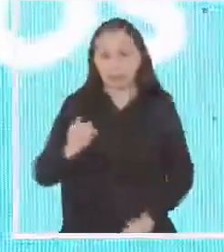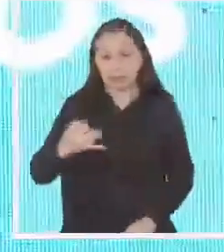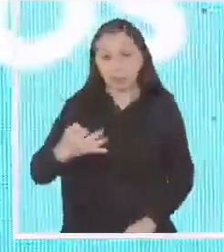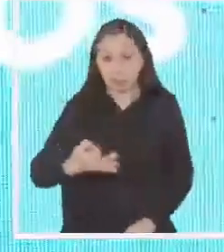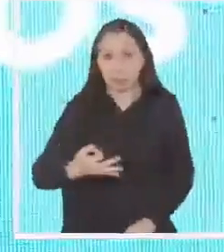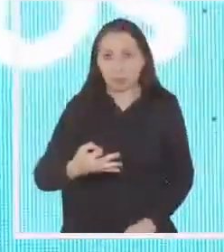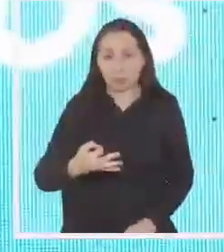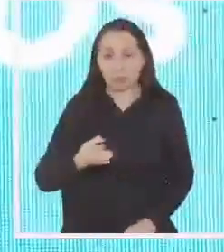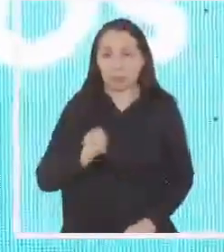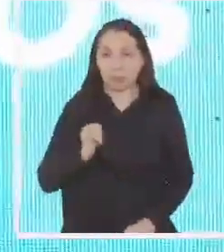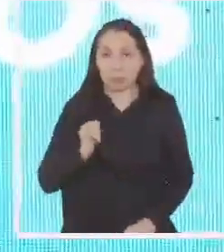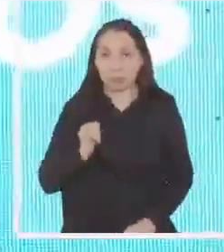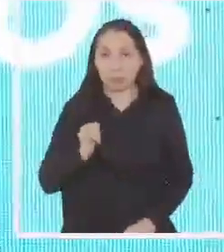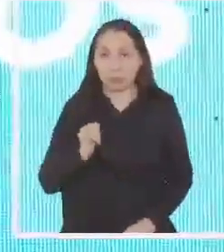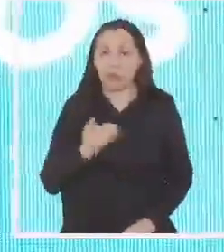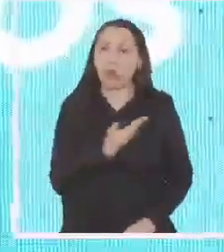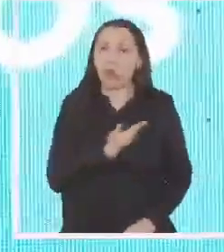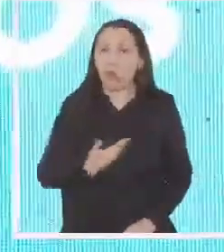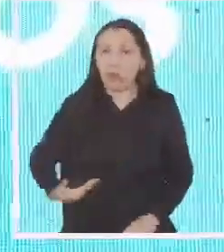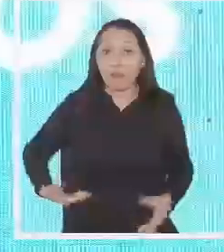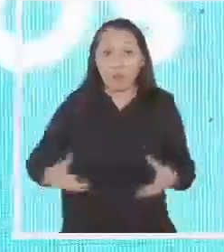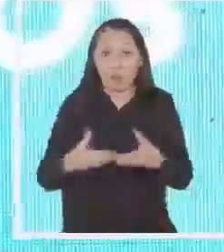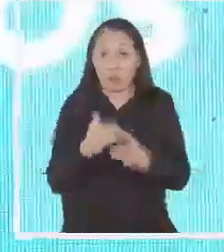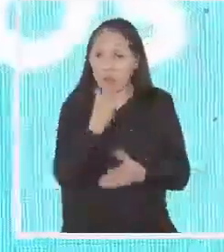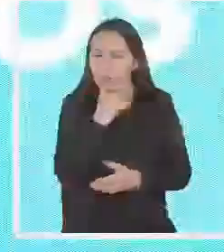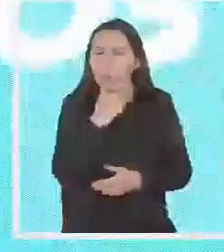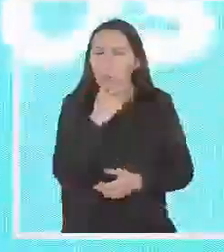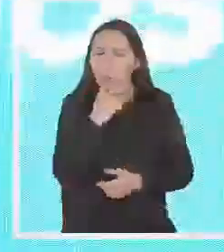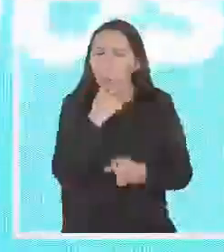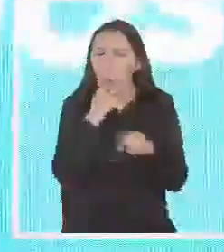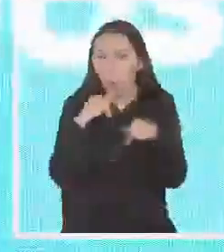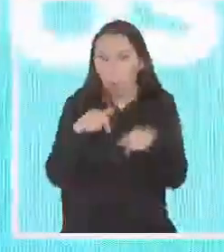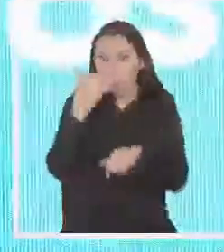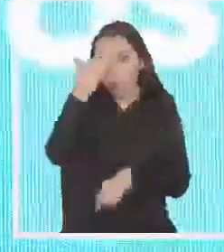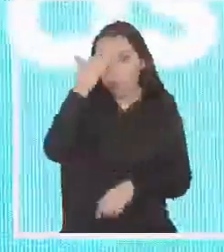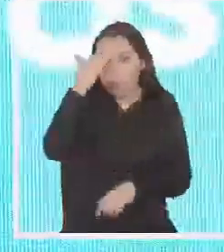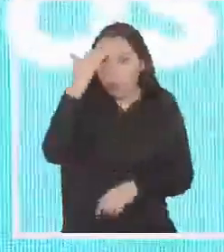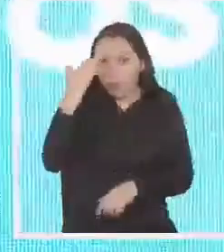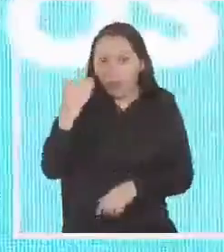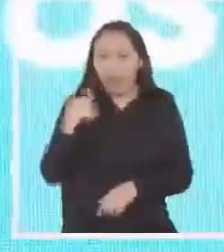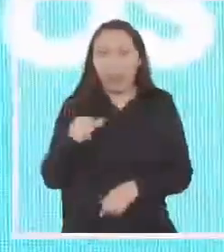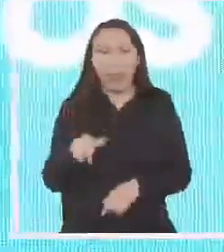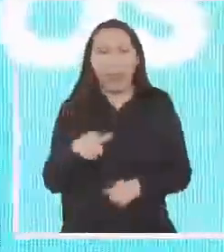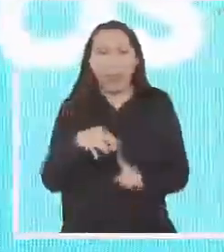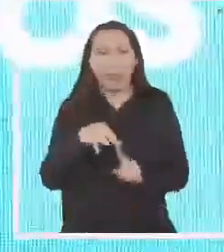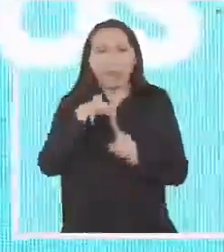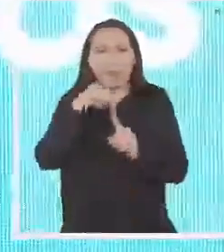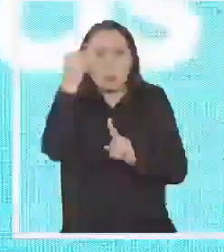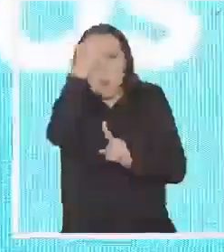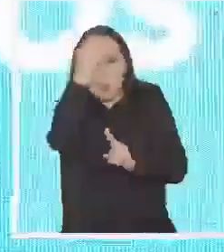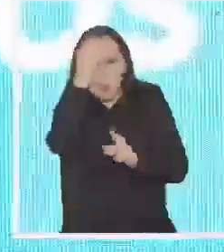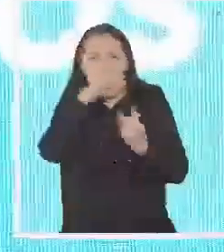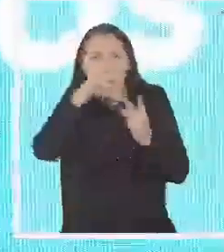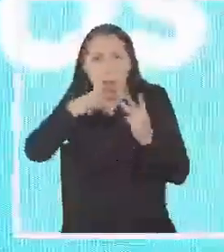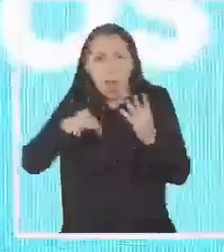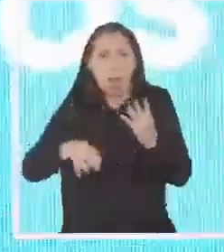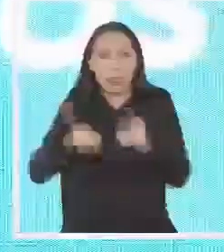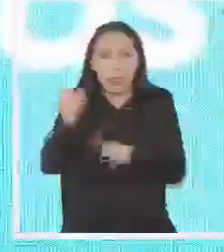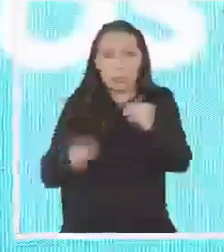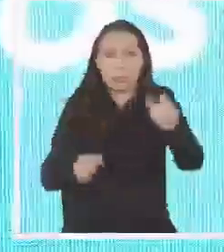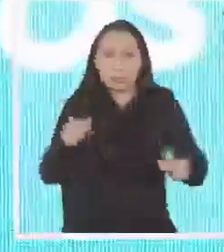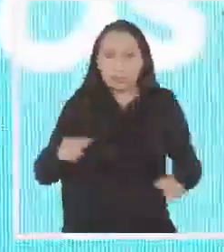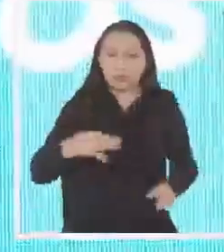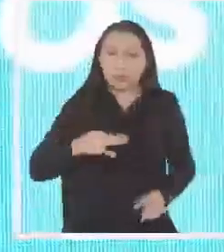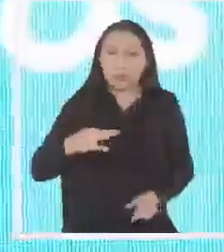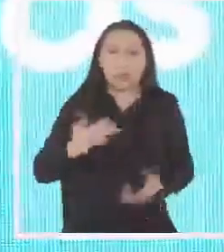cierto, y en esto el gobierno no tiene duda, que hoy día las prioridades de la ciudadanía están puestas